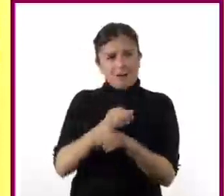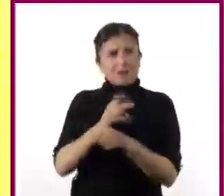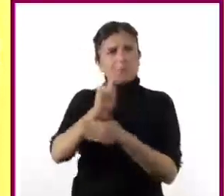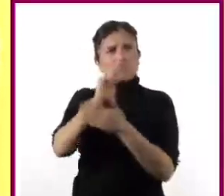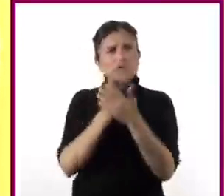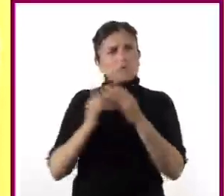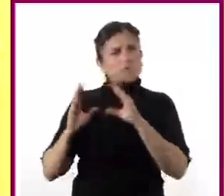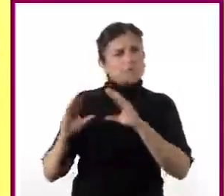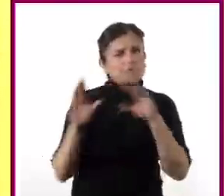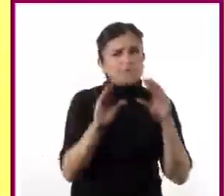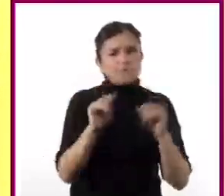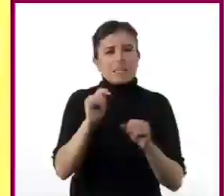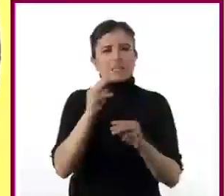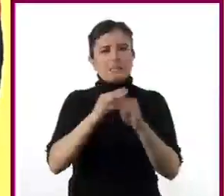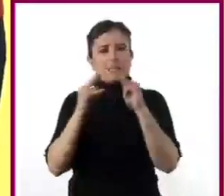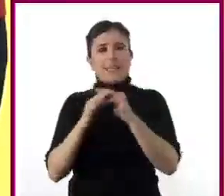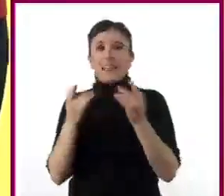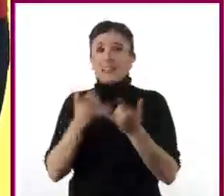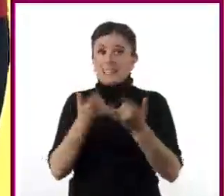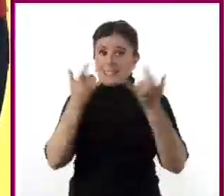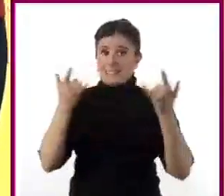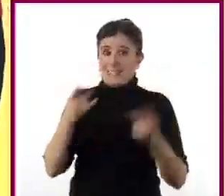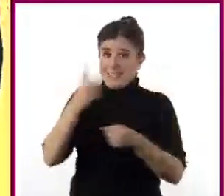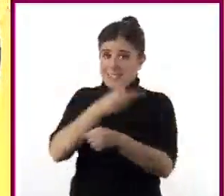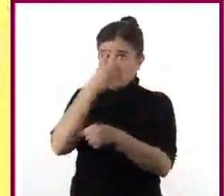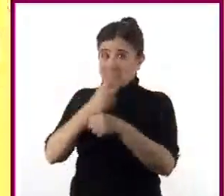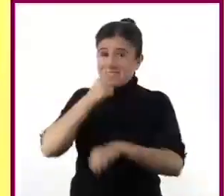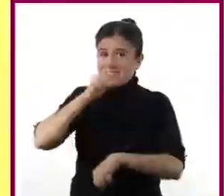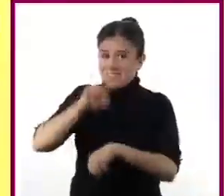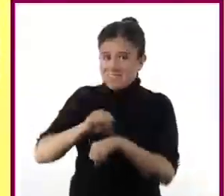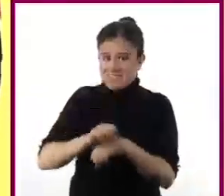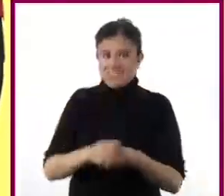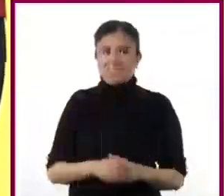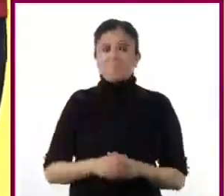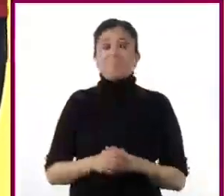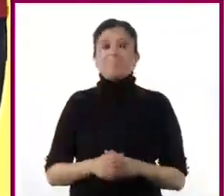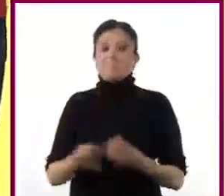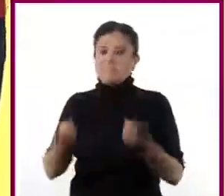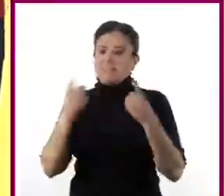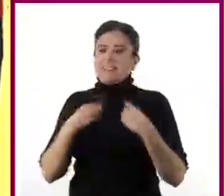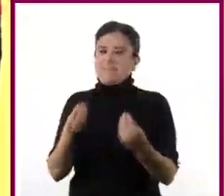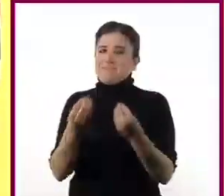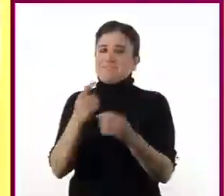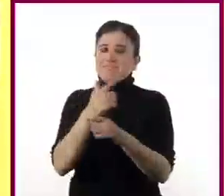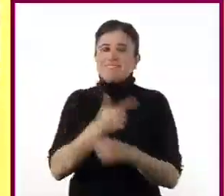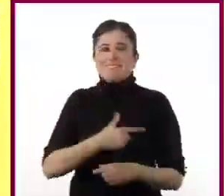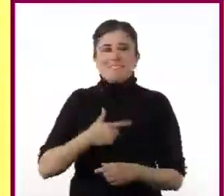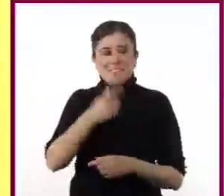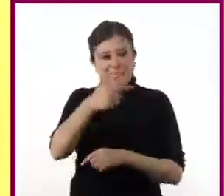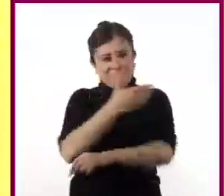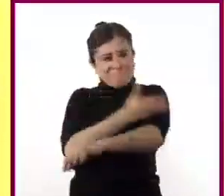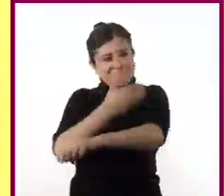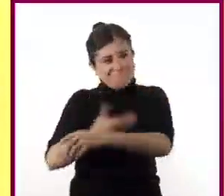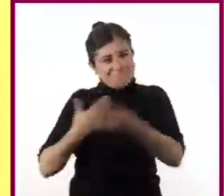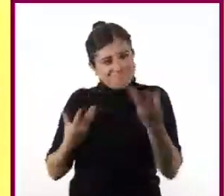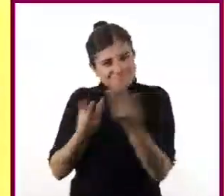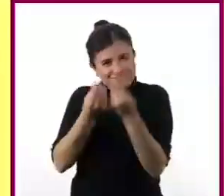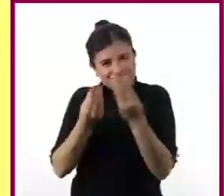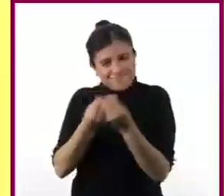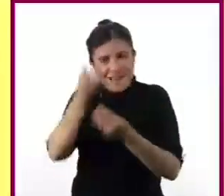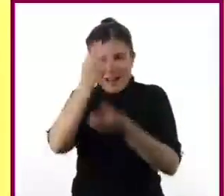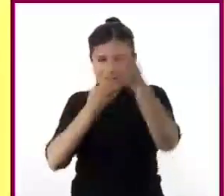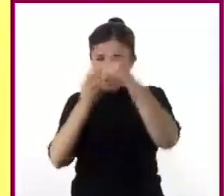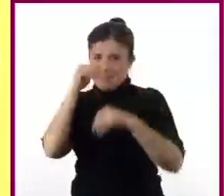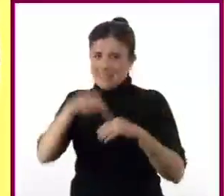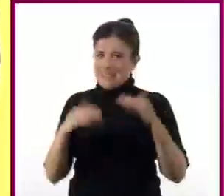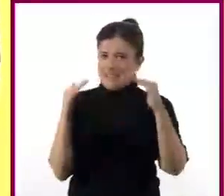programa correspondiente a la asignatura de Historia, segundo grado. Nos da mucho gusto que continúen acompañándonos en las emisiones de Aprende en